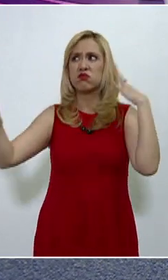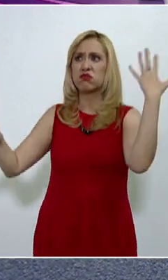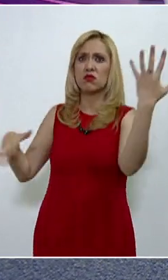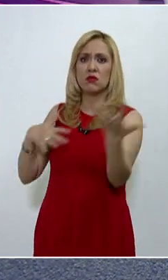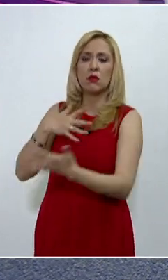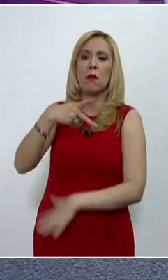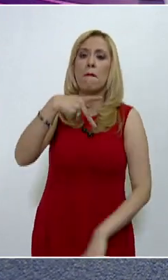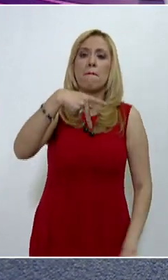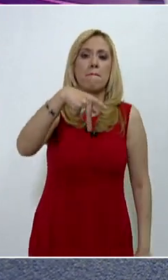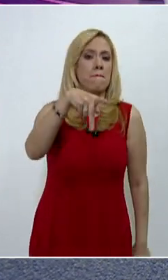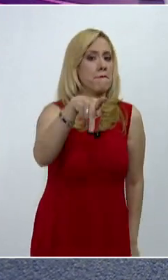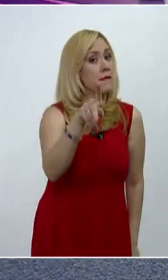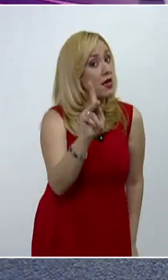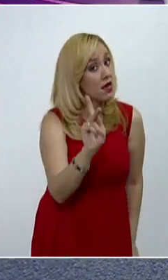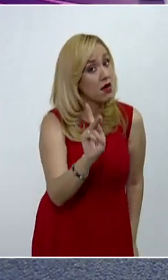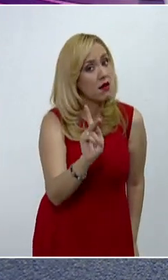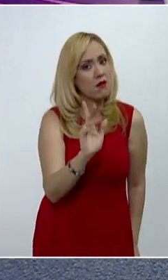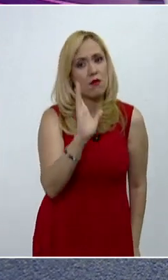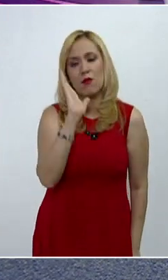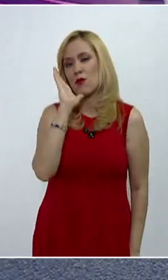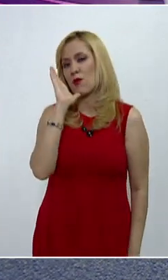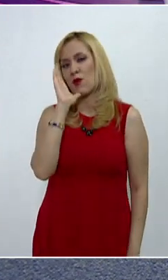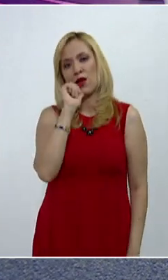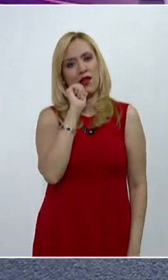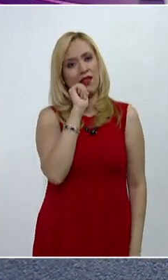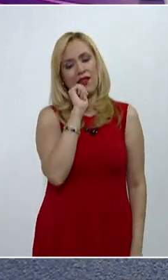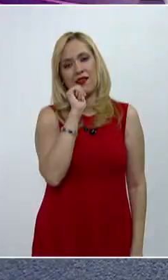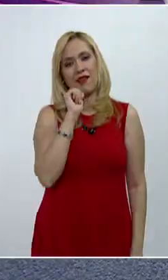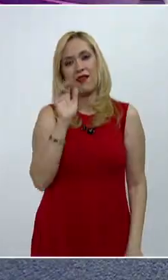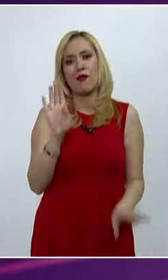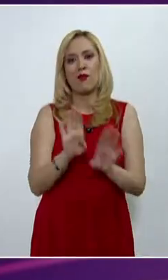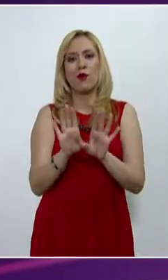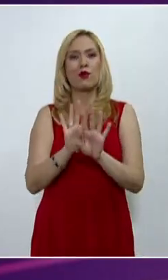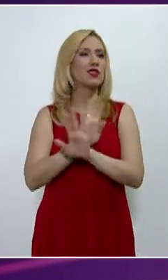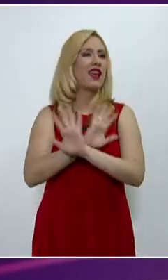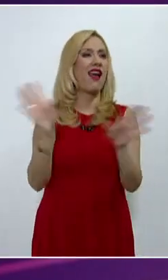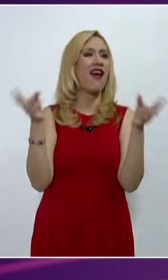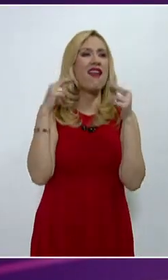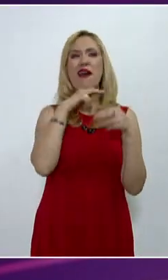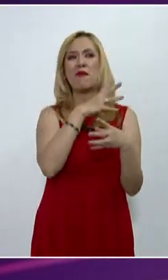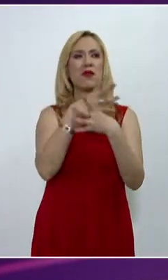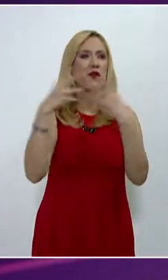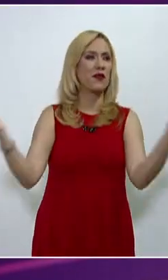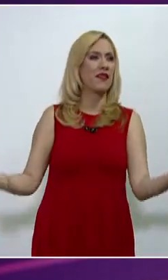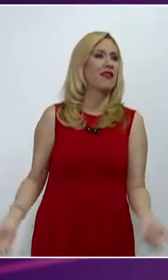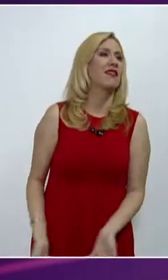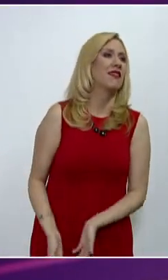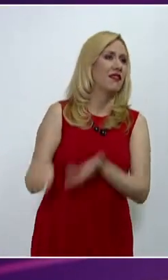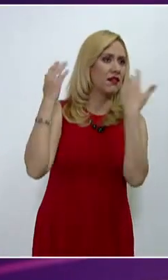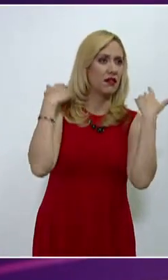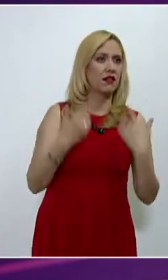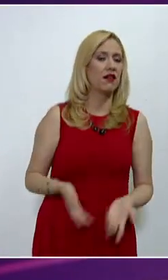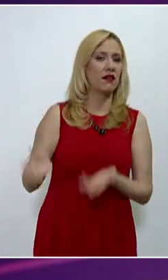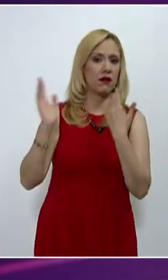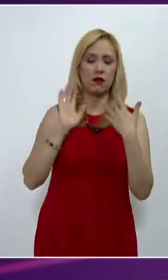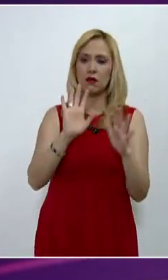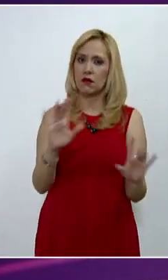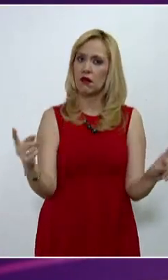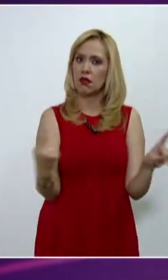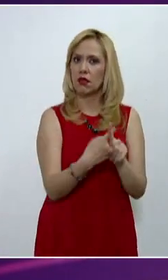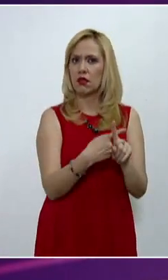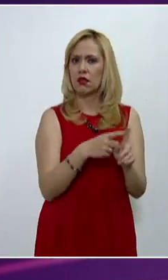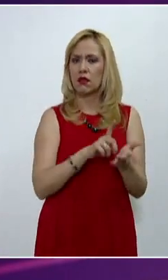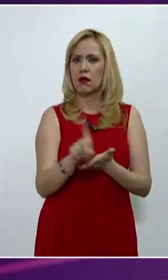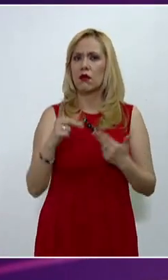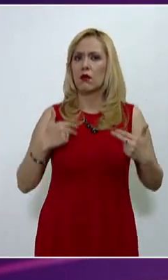pero tampoco podemos favorecer la adopción de falsas salidas, falsas alternativas que contradicen los derechos humanos y